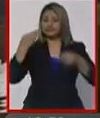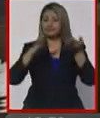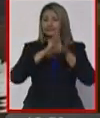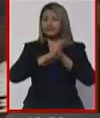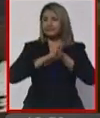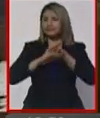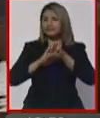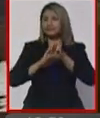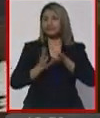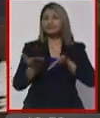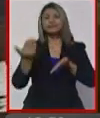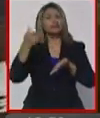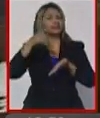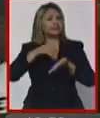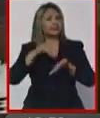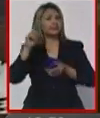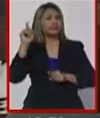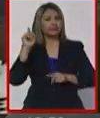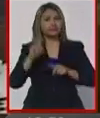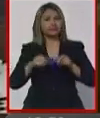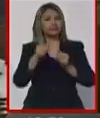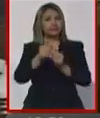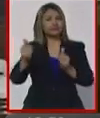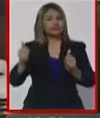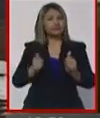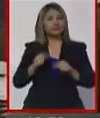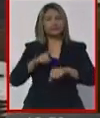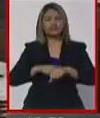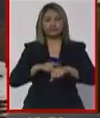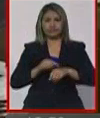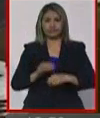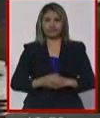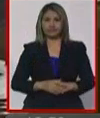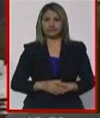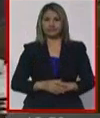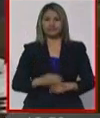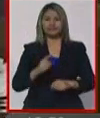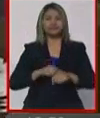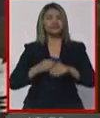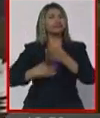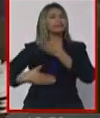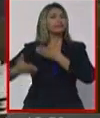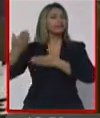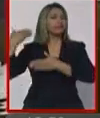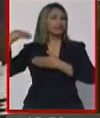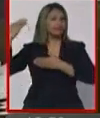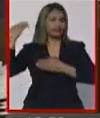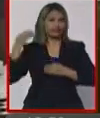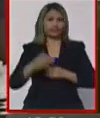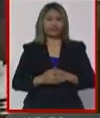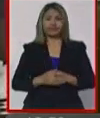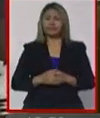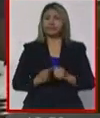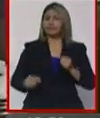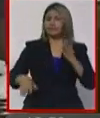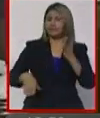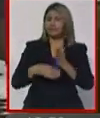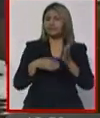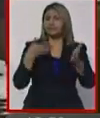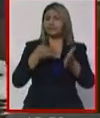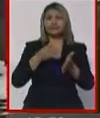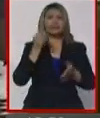justicia, que una vez más no se puede retroceder en el tiempo como en tiempos anteriores en que pateaban al